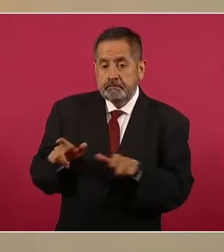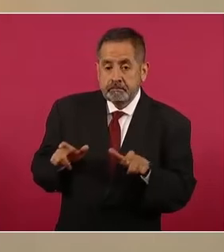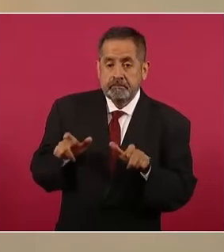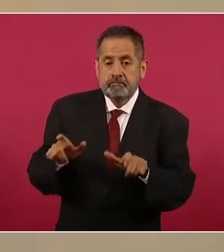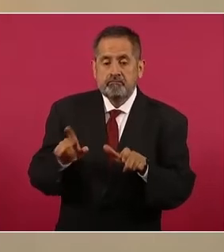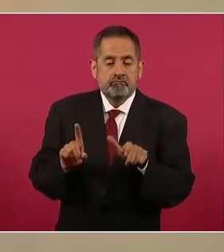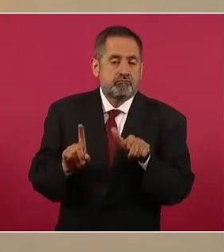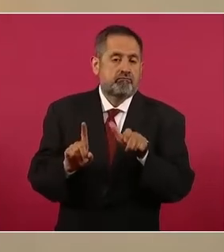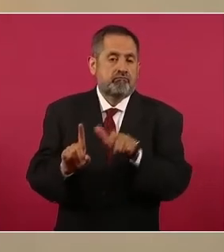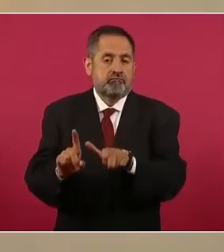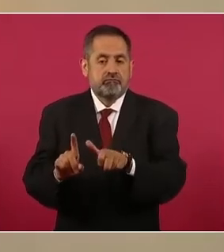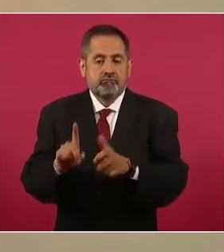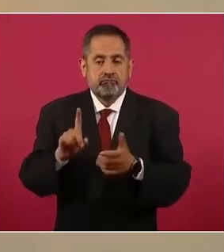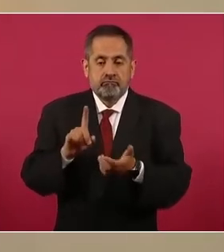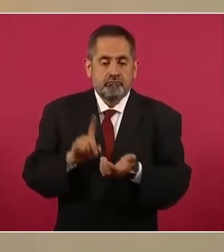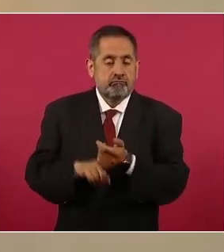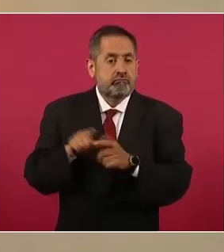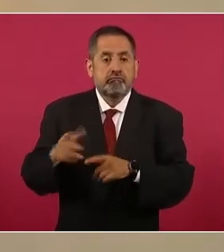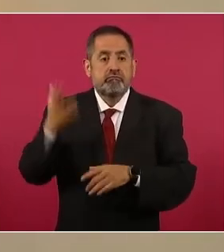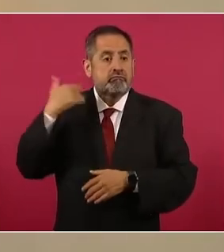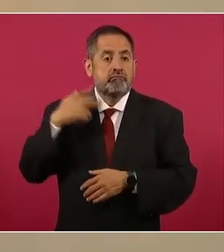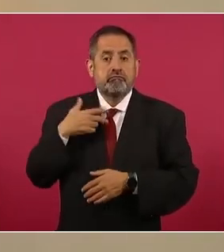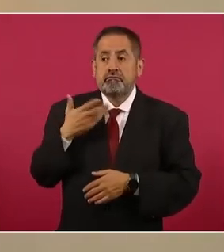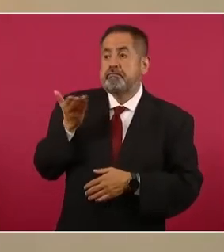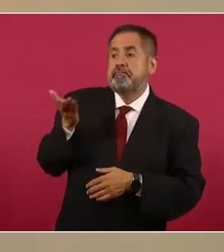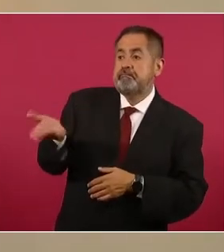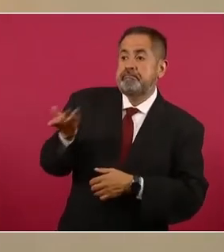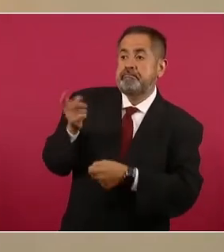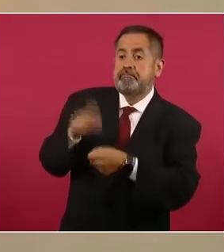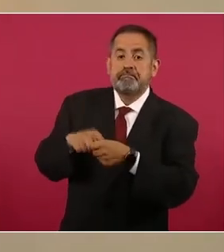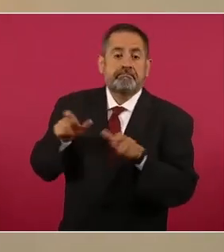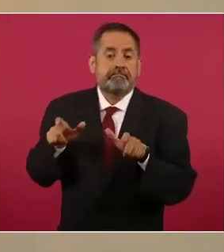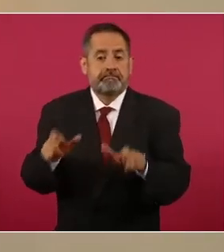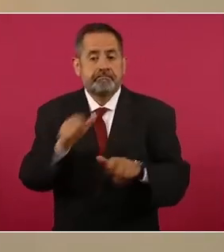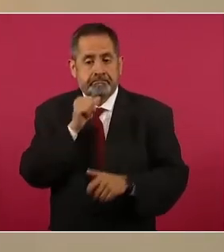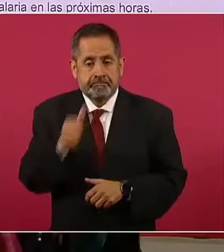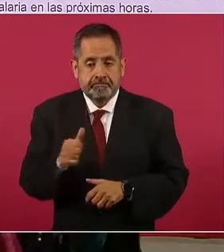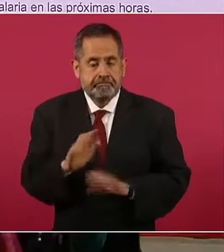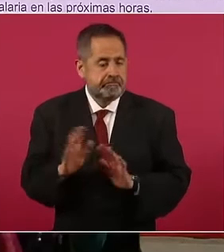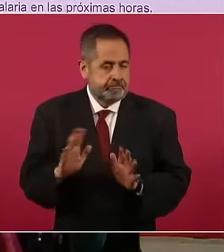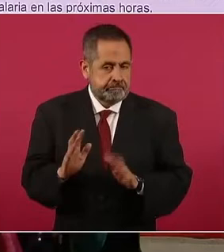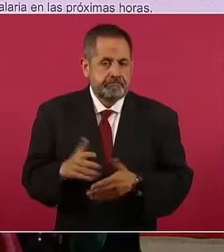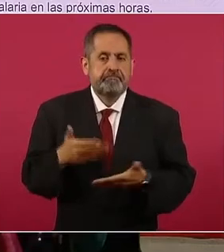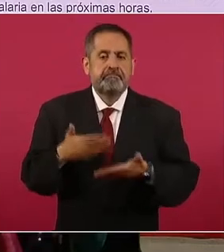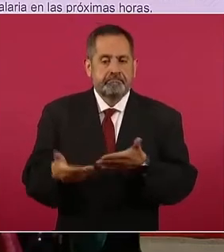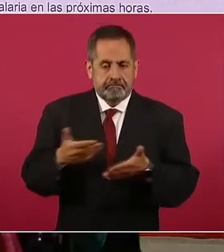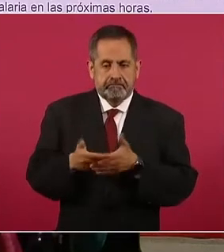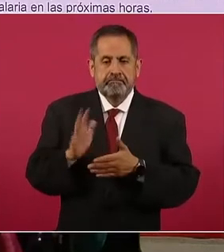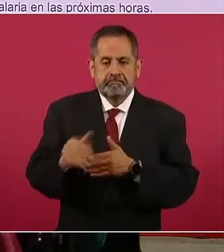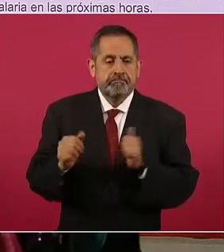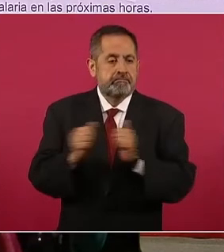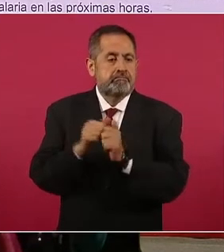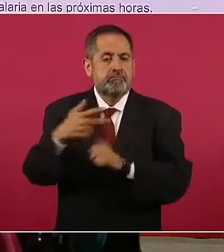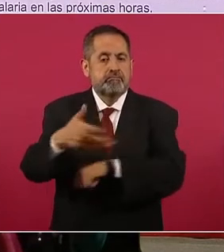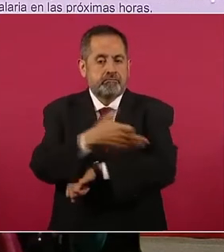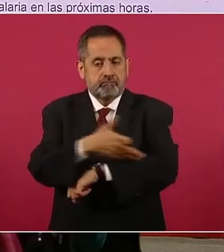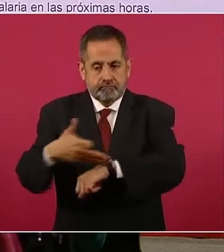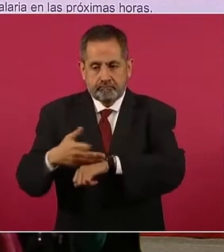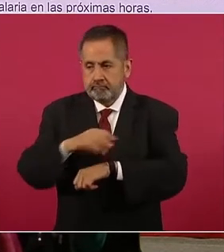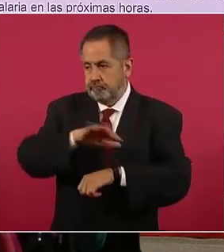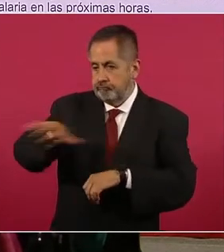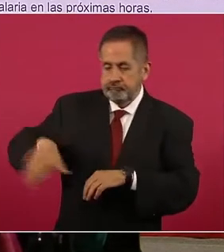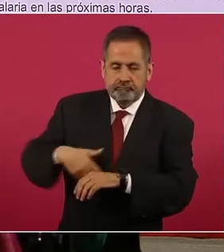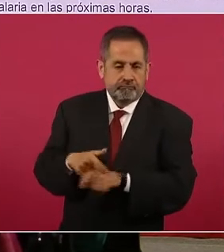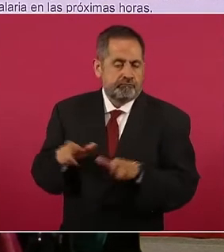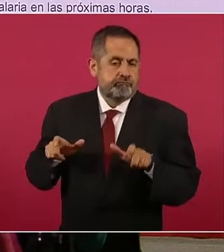periodistas, al que desafortunadamente ella no estaba adscrita, ya está en contacto con la familia para brindar todos los